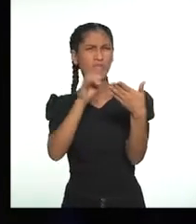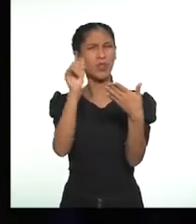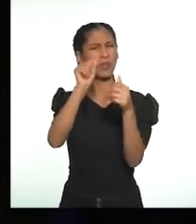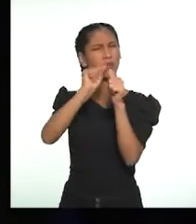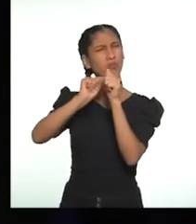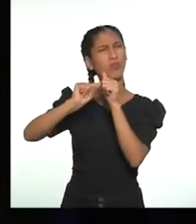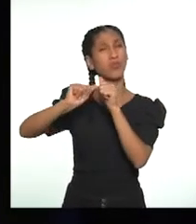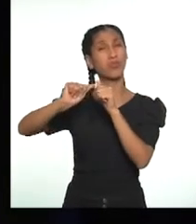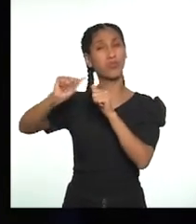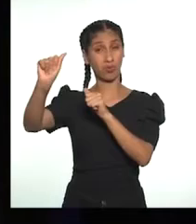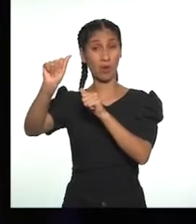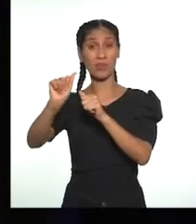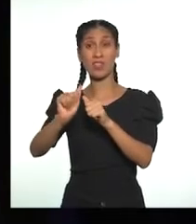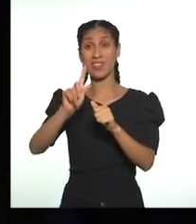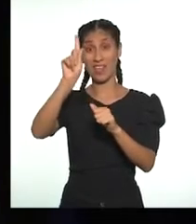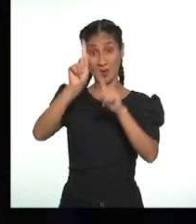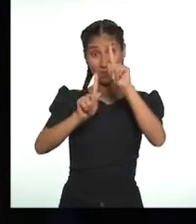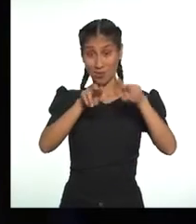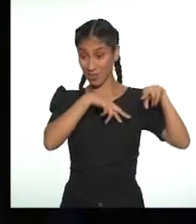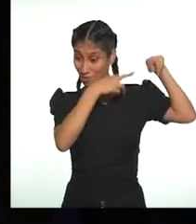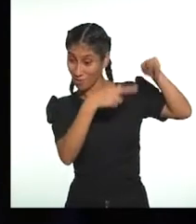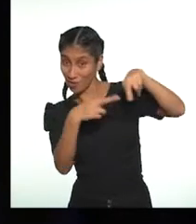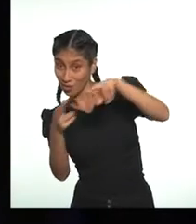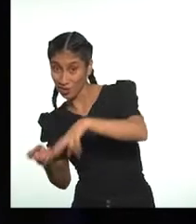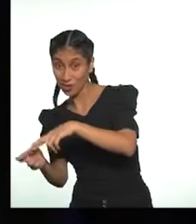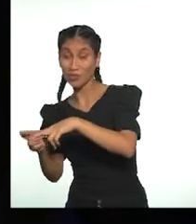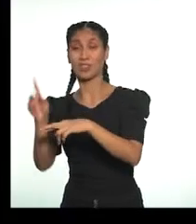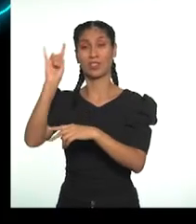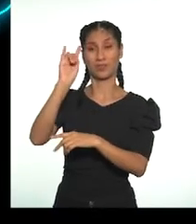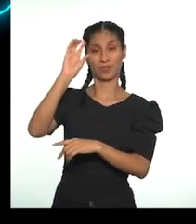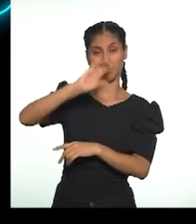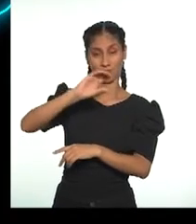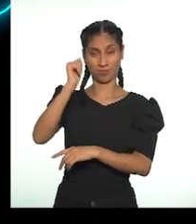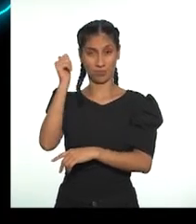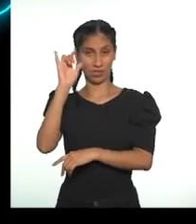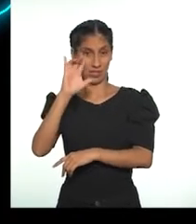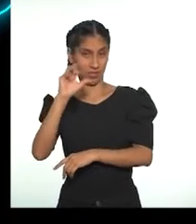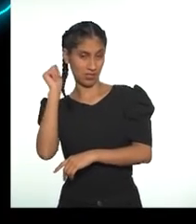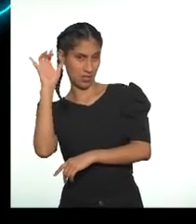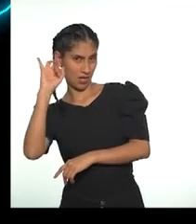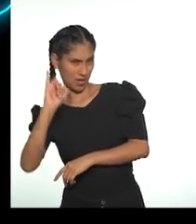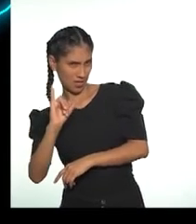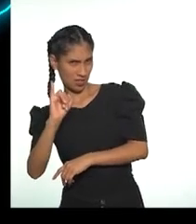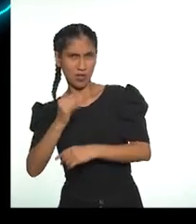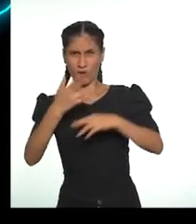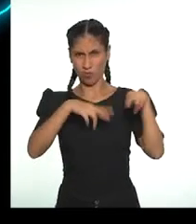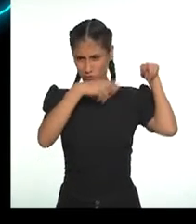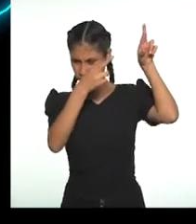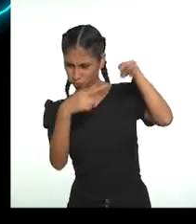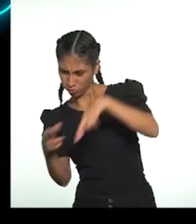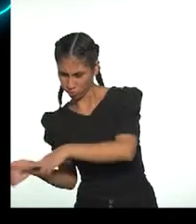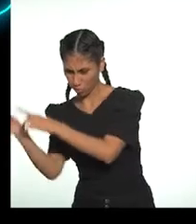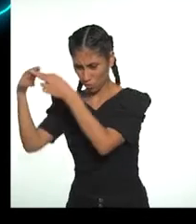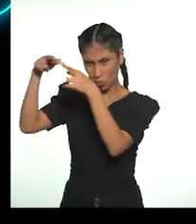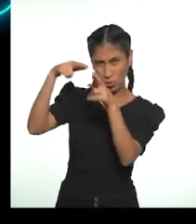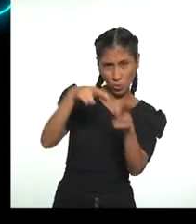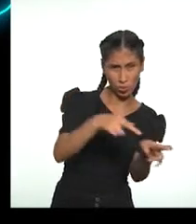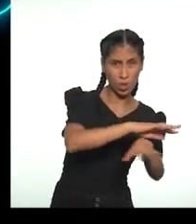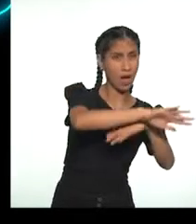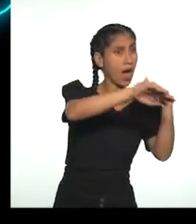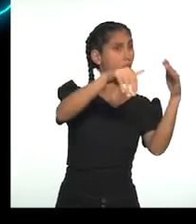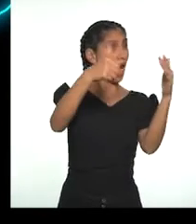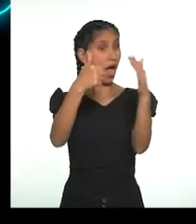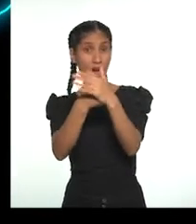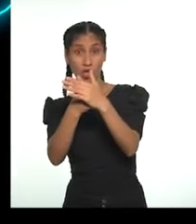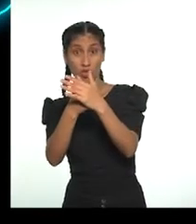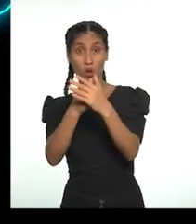vamos a navegar por uno de los ríos de nuestro querido Perú, el río Ucayali, el cual alimenta y da vida a